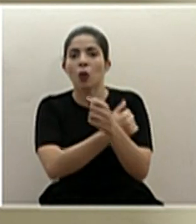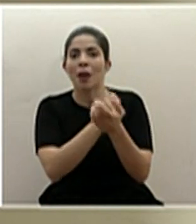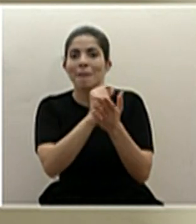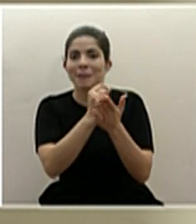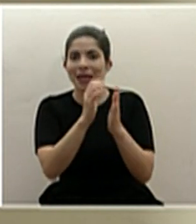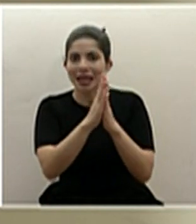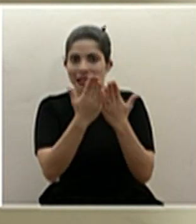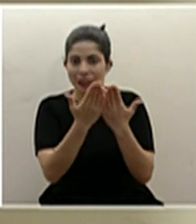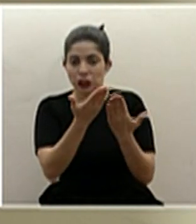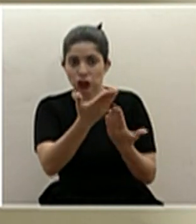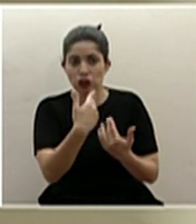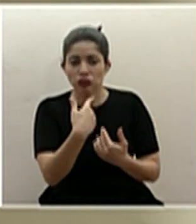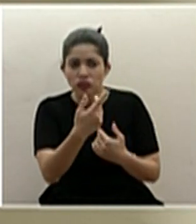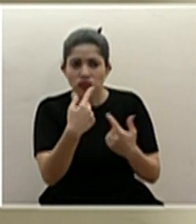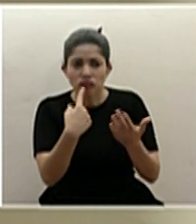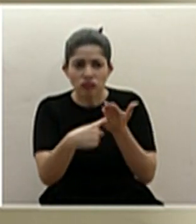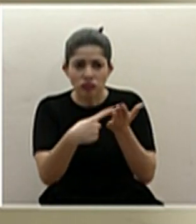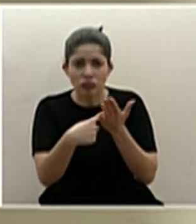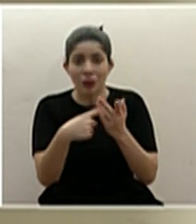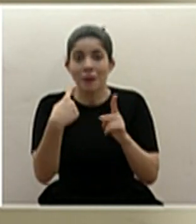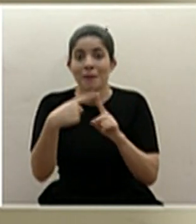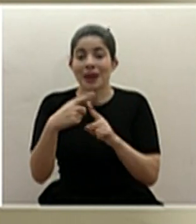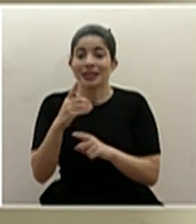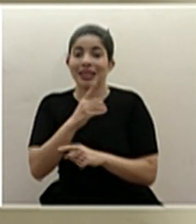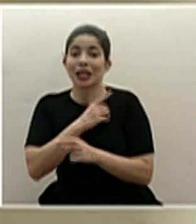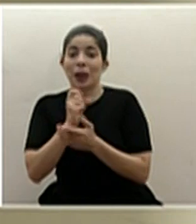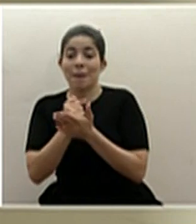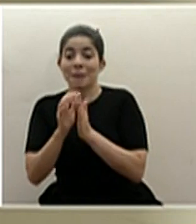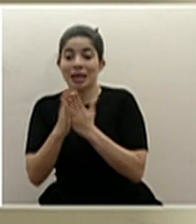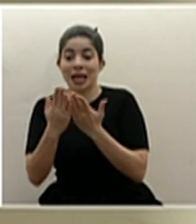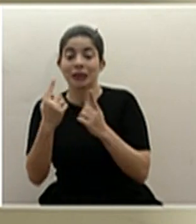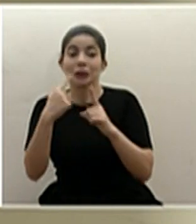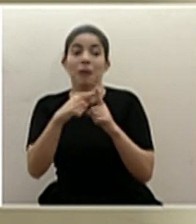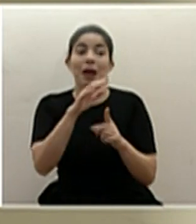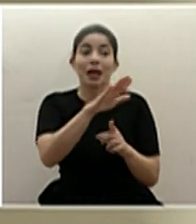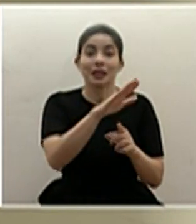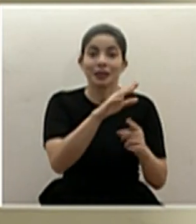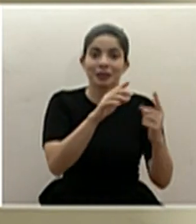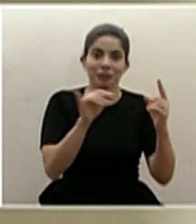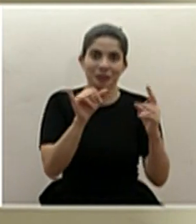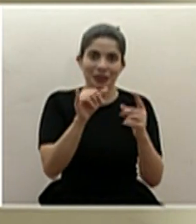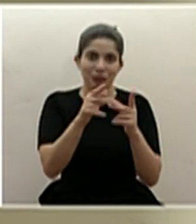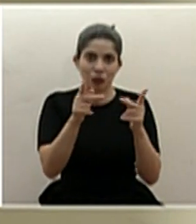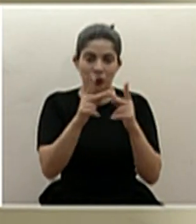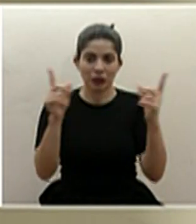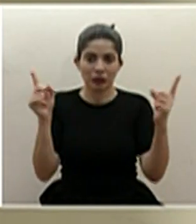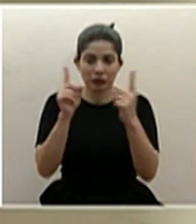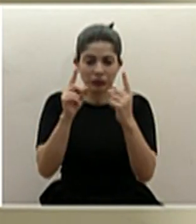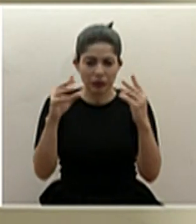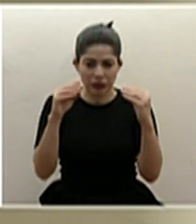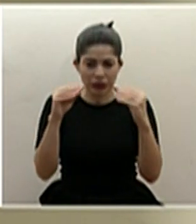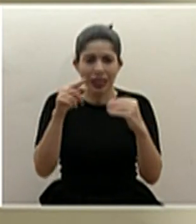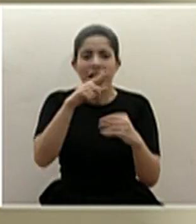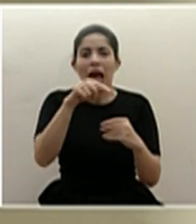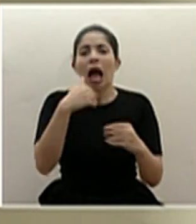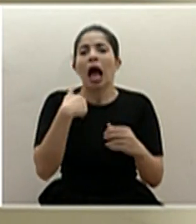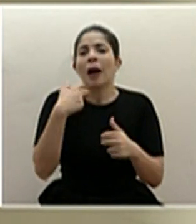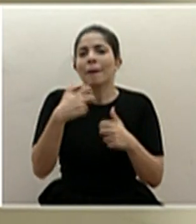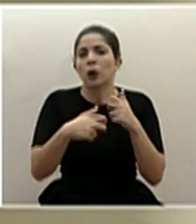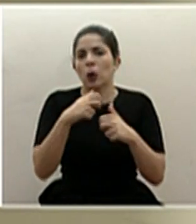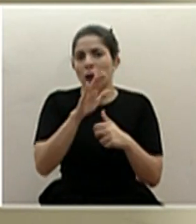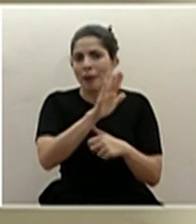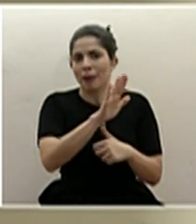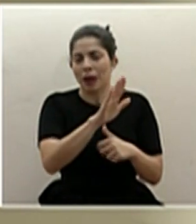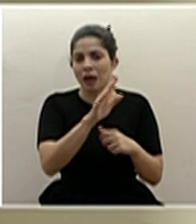hemos tenido, que también un contacto recientemente de nuestra directora de migración con su homóloga de la zona, ellos tienen algún tipo de dificultades con esto. Hay